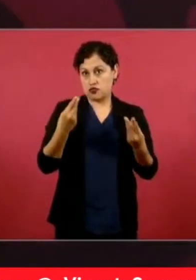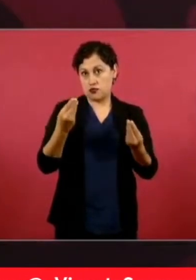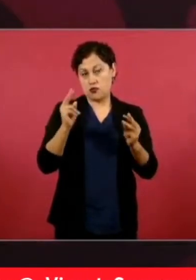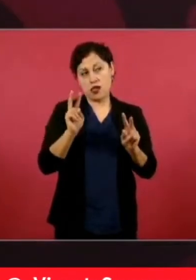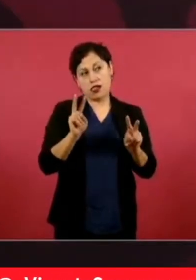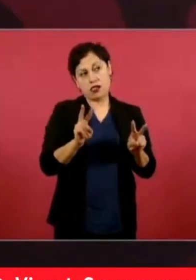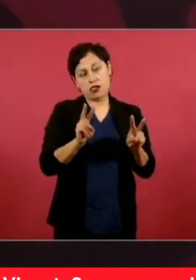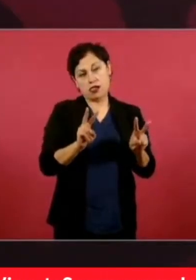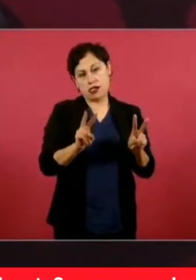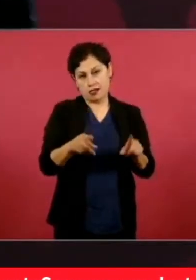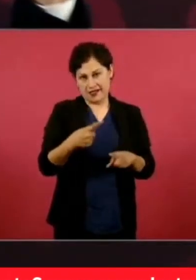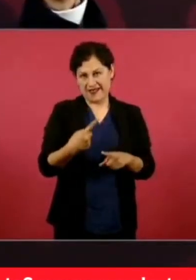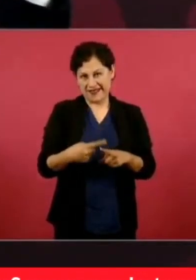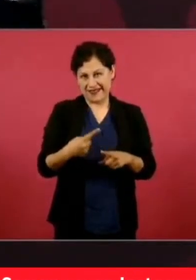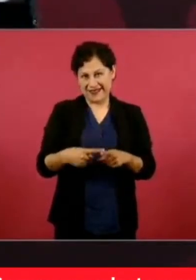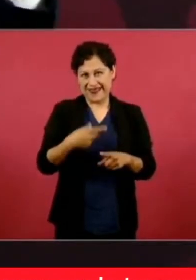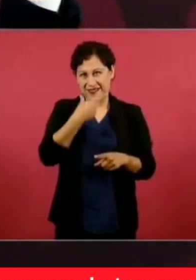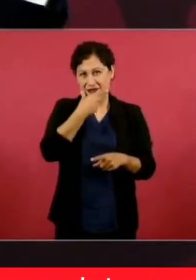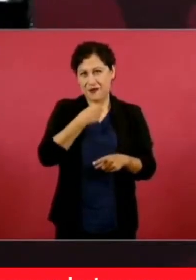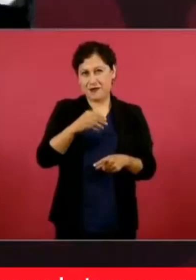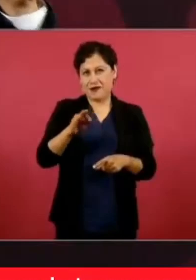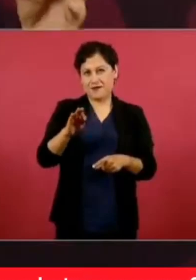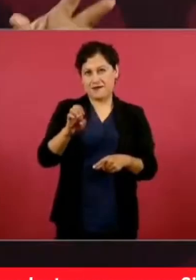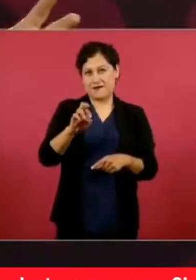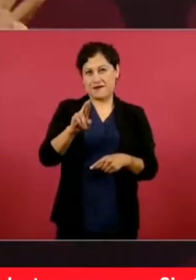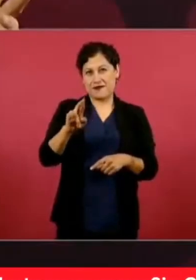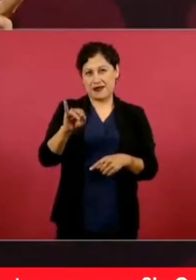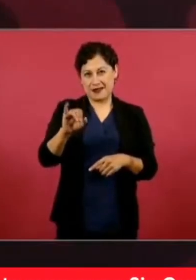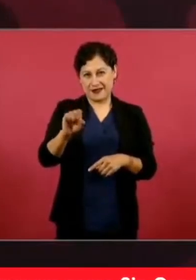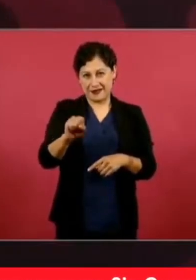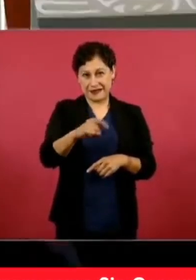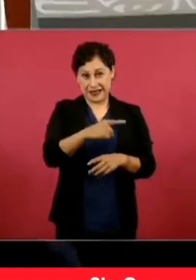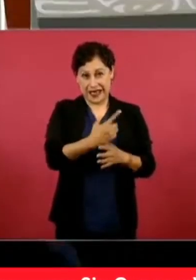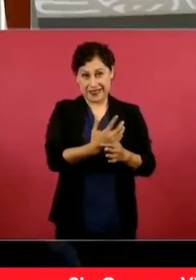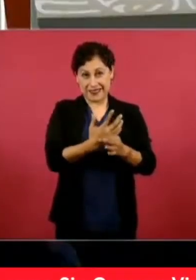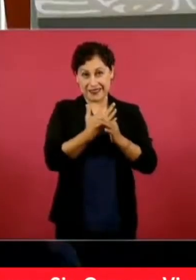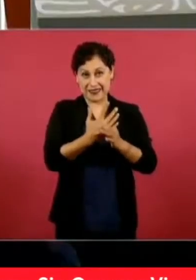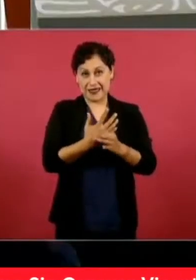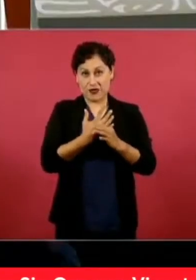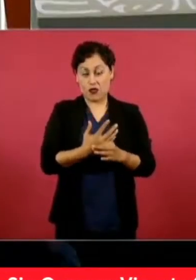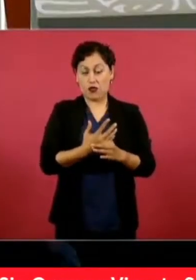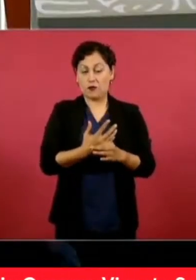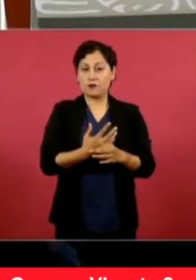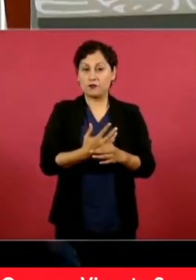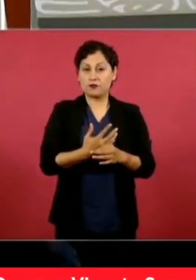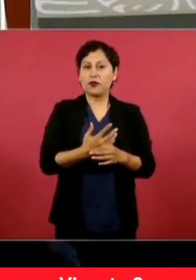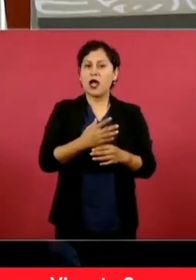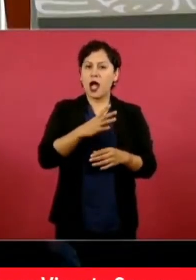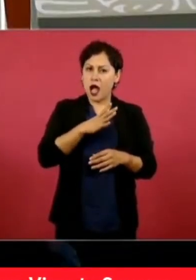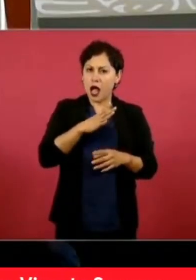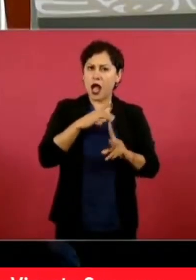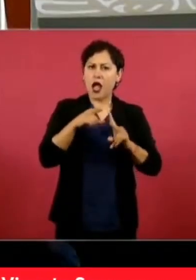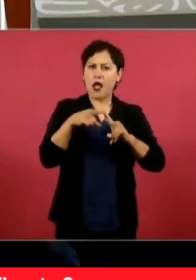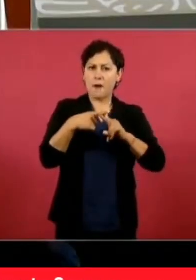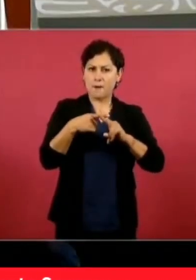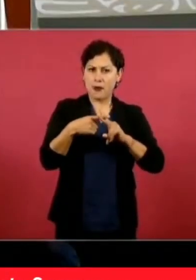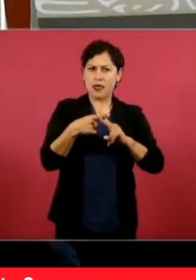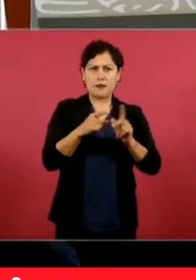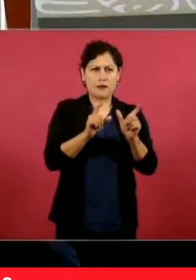Ferriz, que había una fórmula en donde